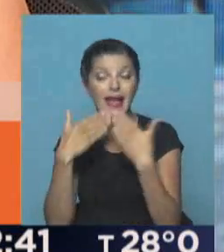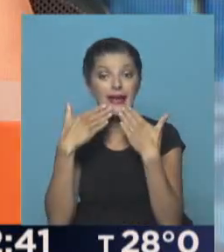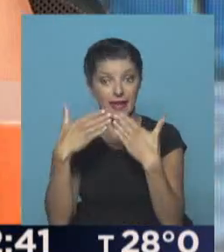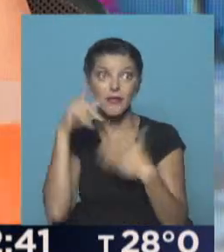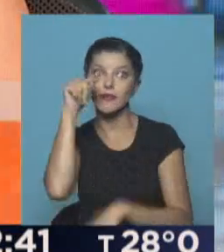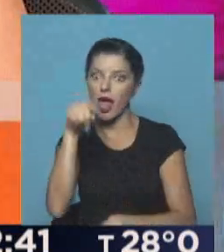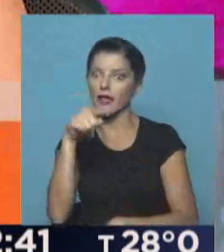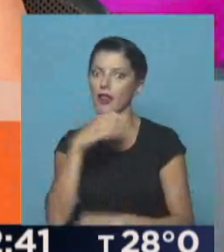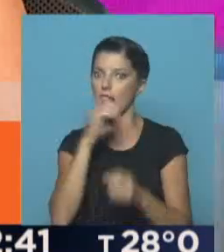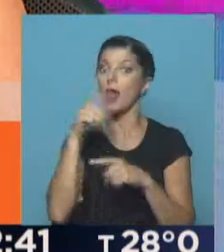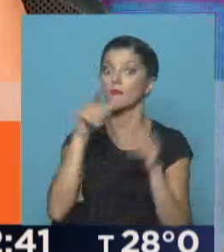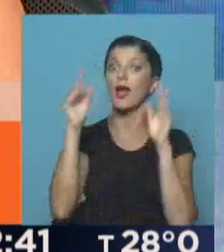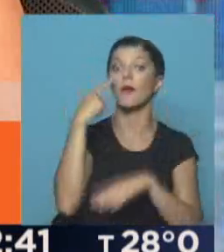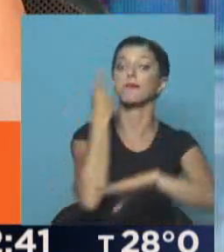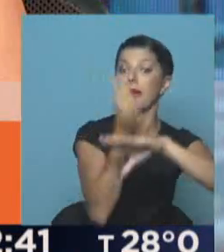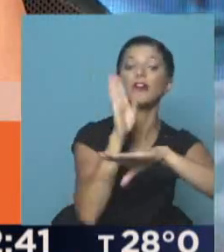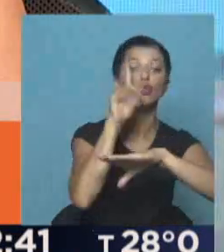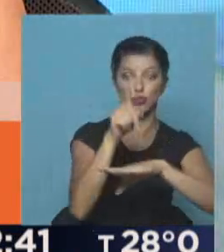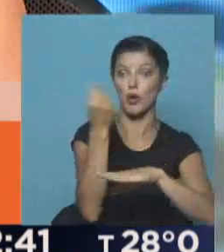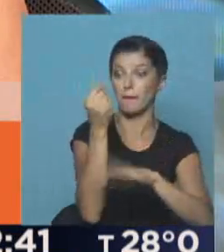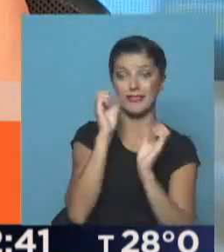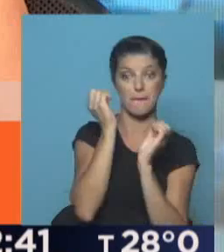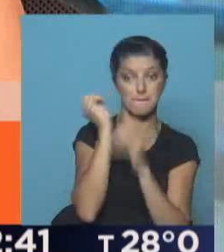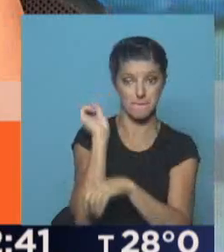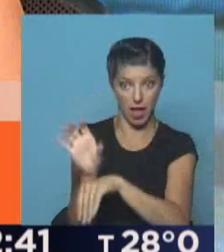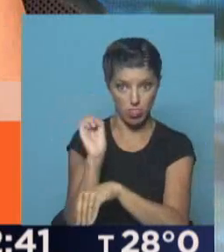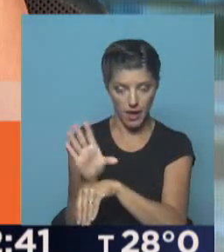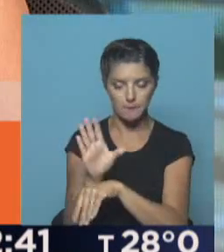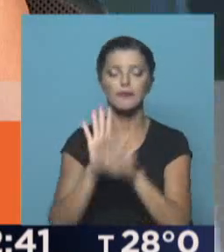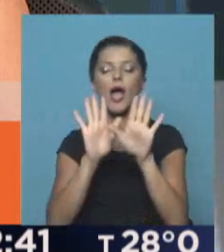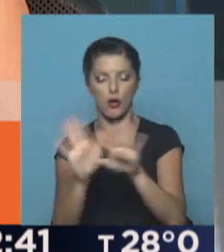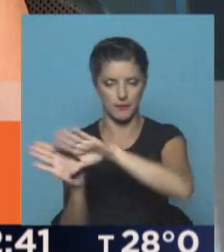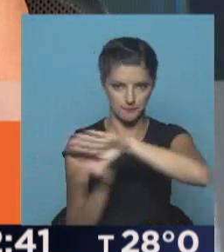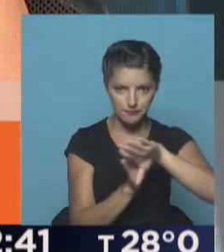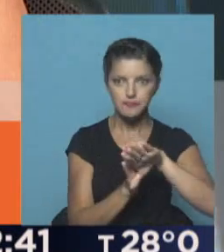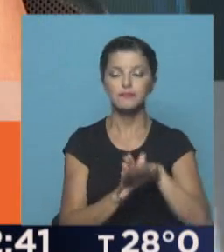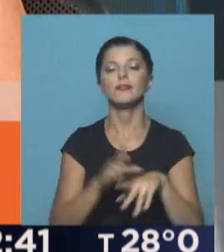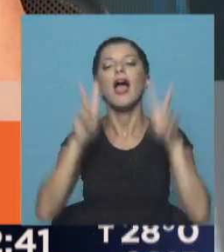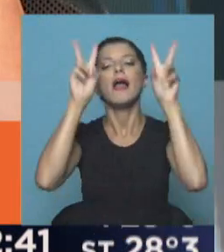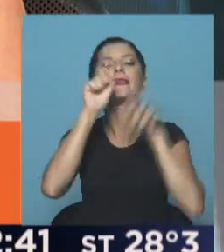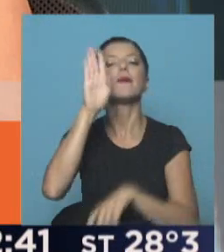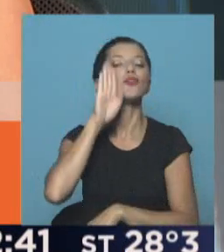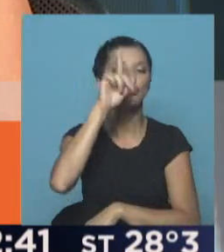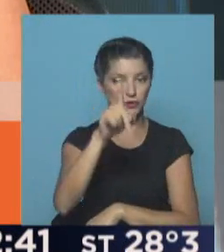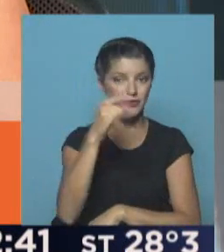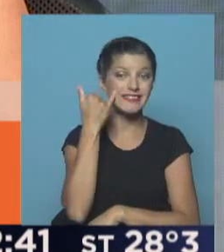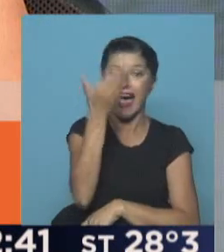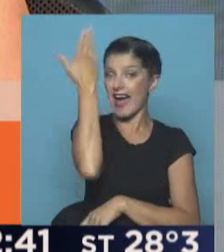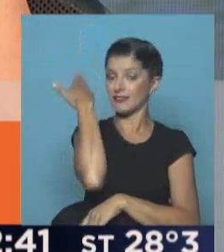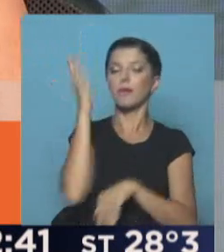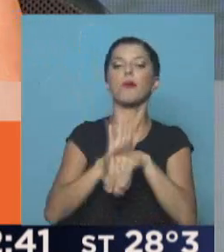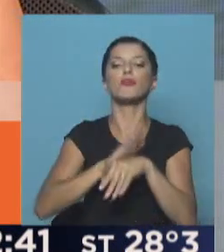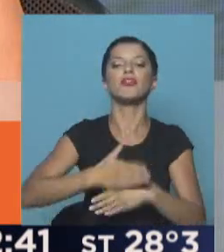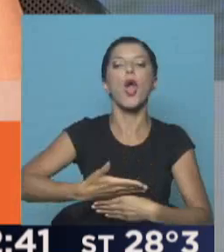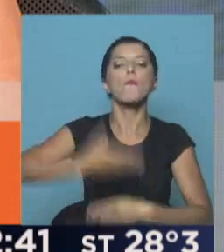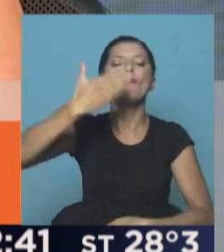de plano. Y lo que hay en Estados Unidos, más allá de que hubiera ganado o no Donald Trump, ya había un muro, que el muro cultural, porque el